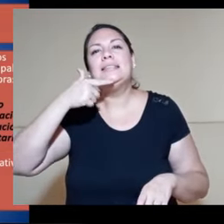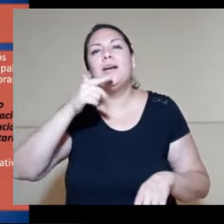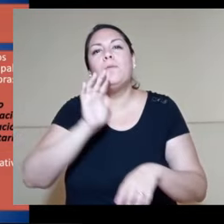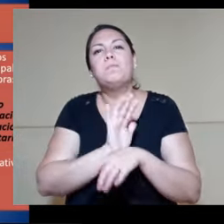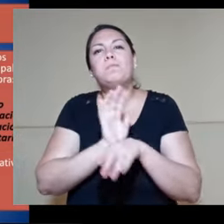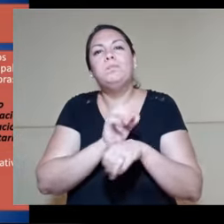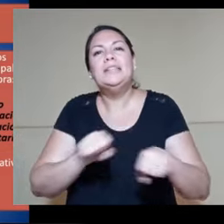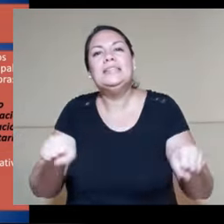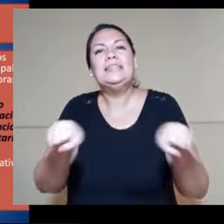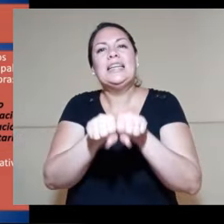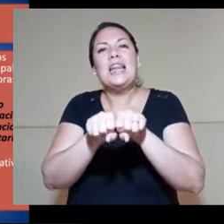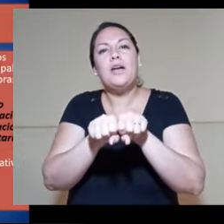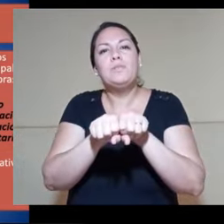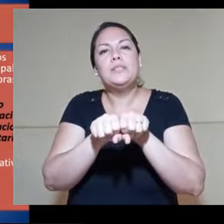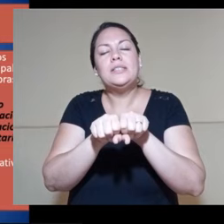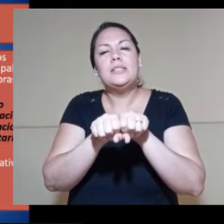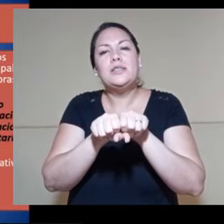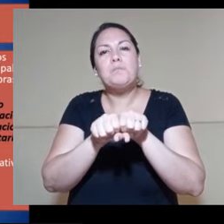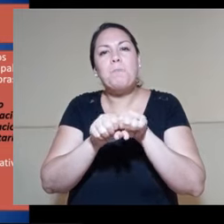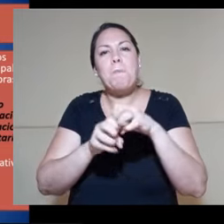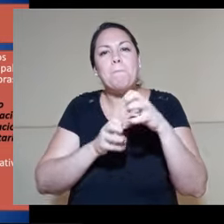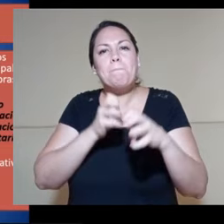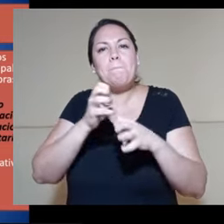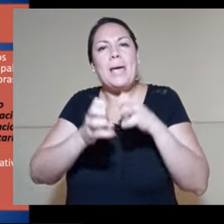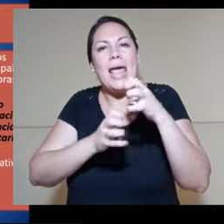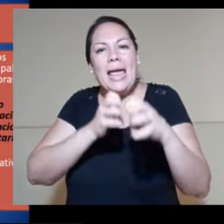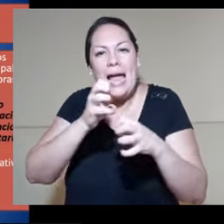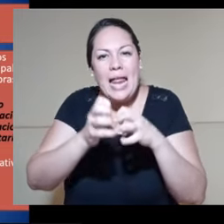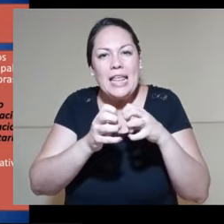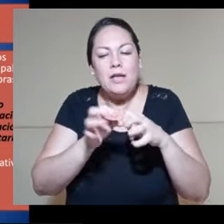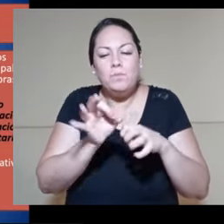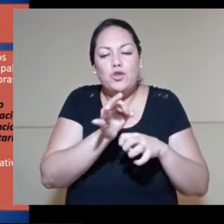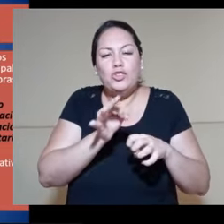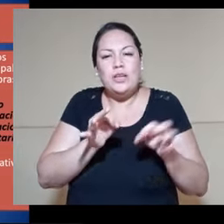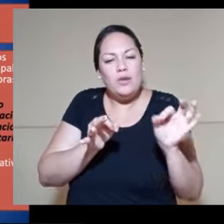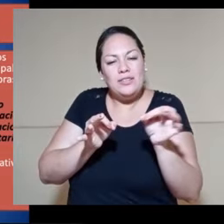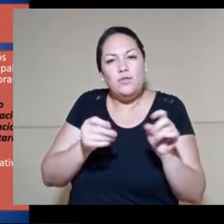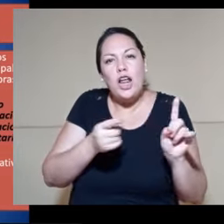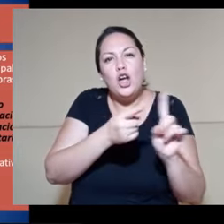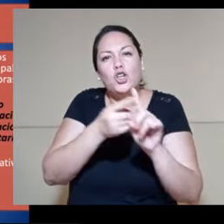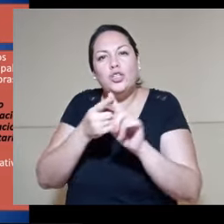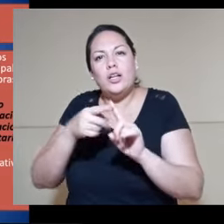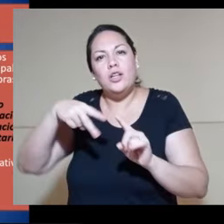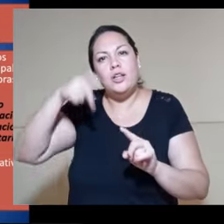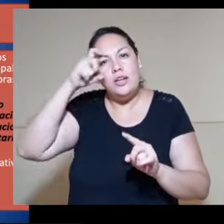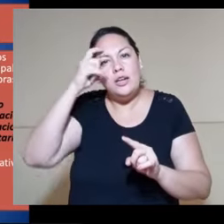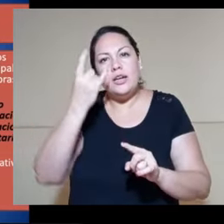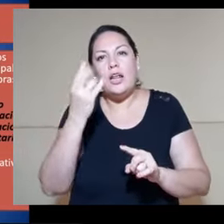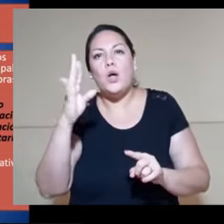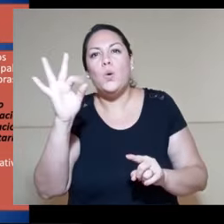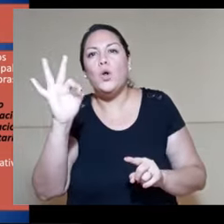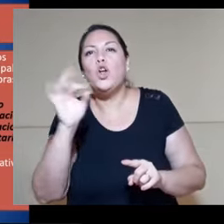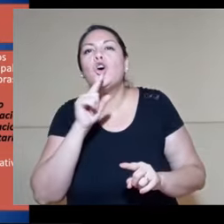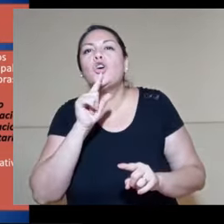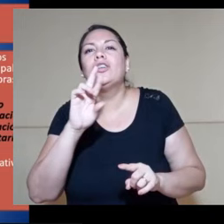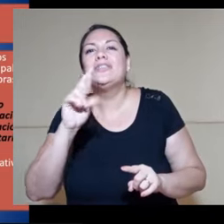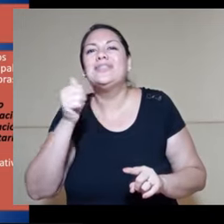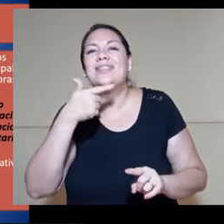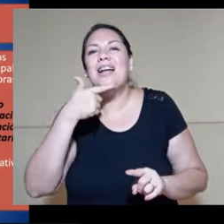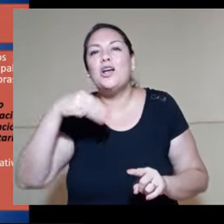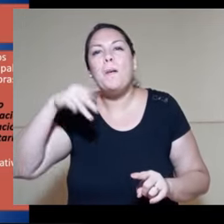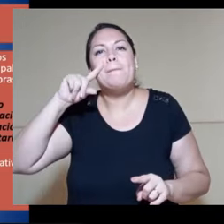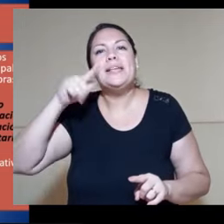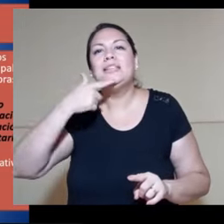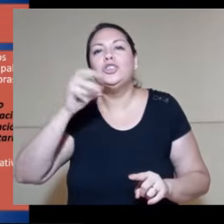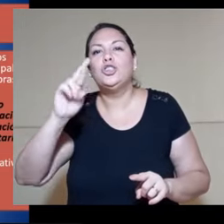el concepto, cómo se clasifican las sinapsis, los mecanismos intrínsecos de contacto de la célula, todo lo que son los